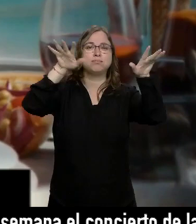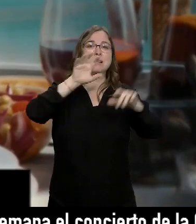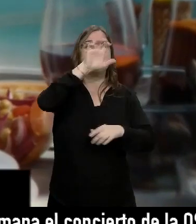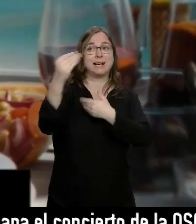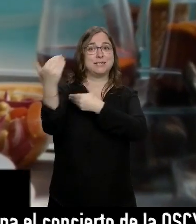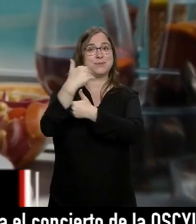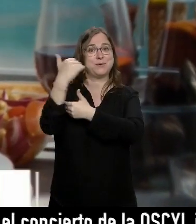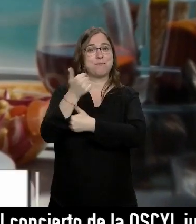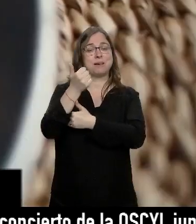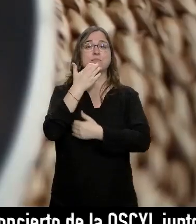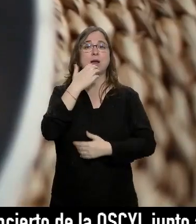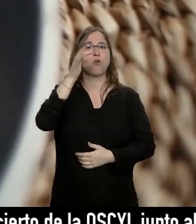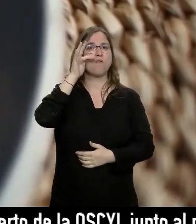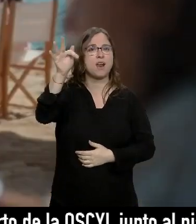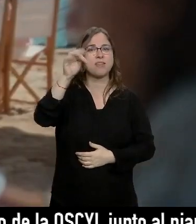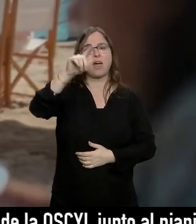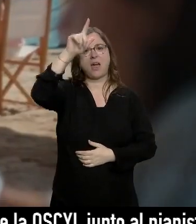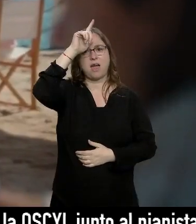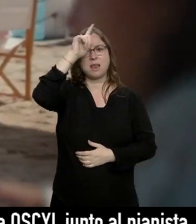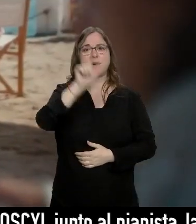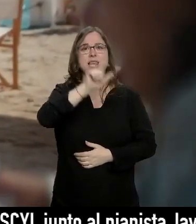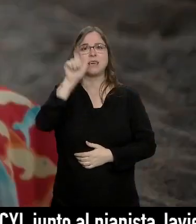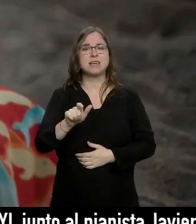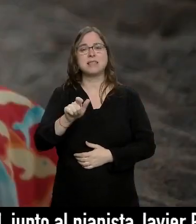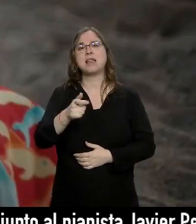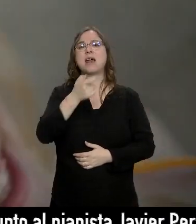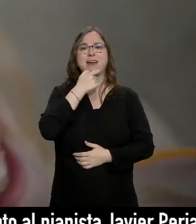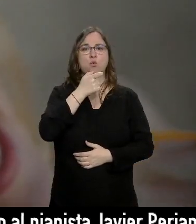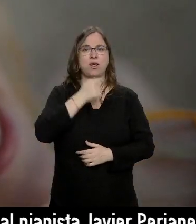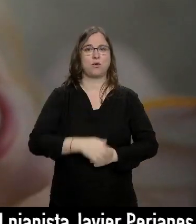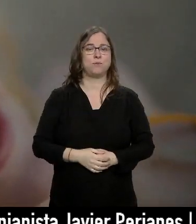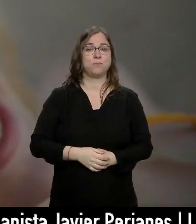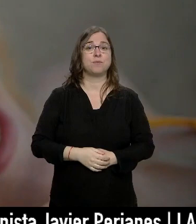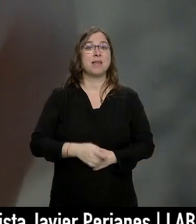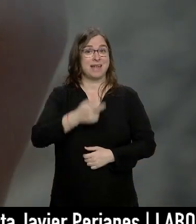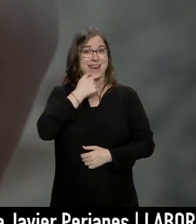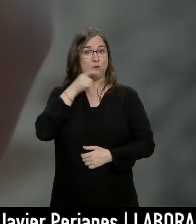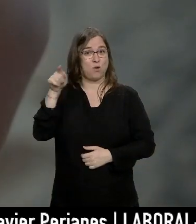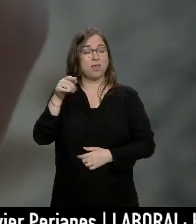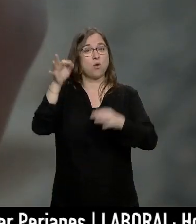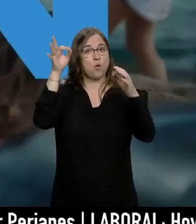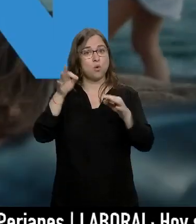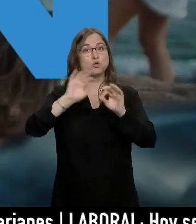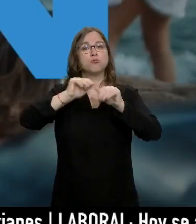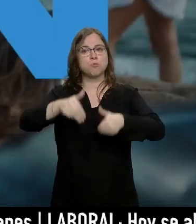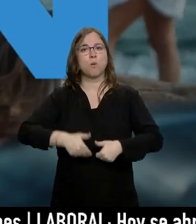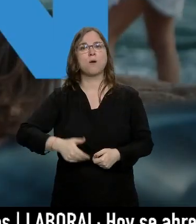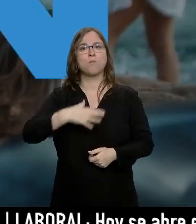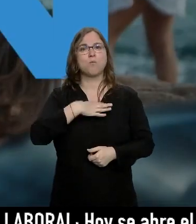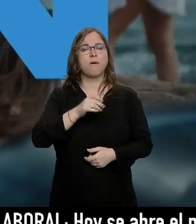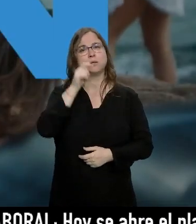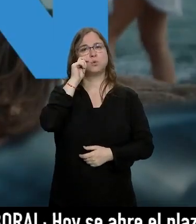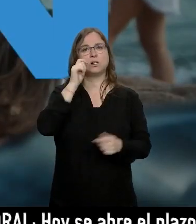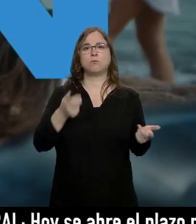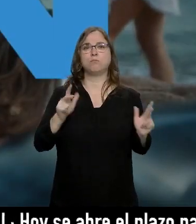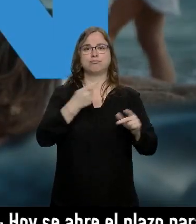nos visitan, entre ellos Francia, Alemania, Italia y Reino Unido. Los británicos precisamente podrán volver en breve a hacer